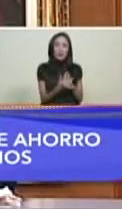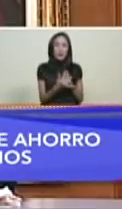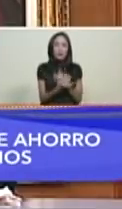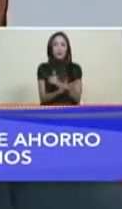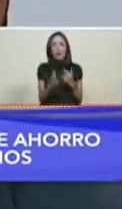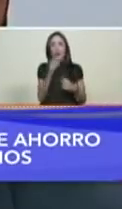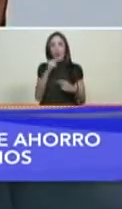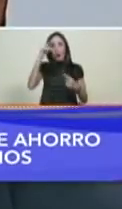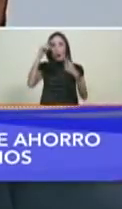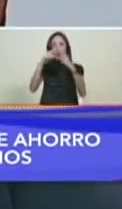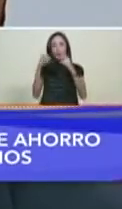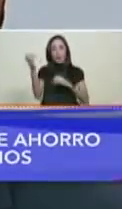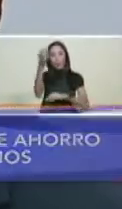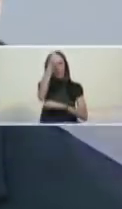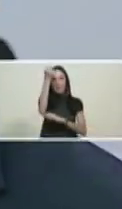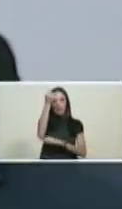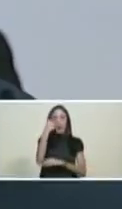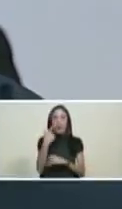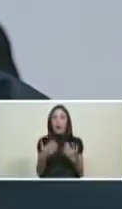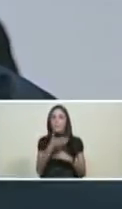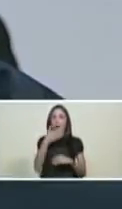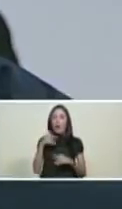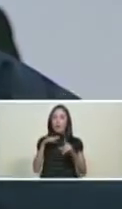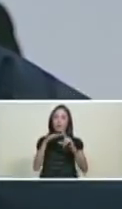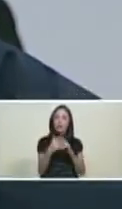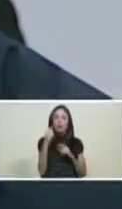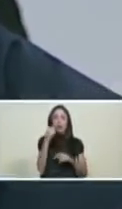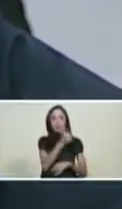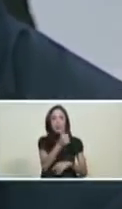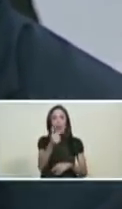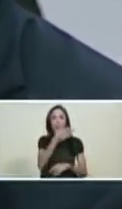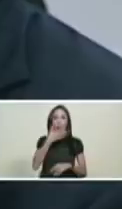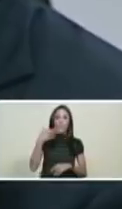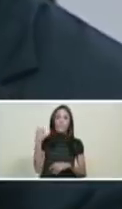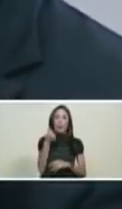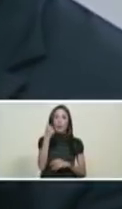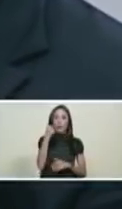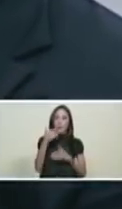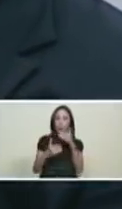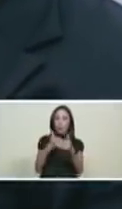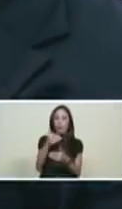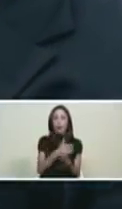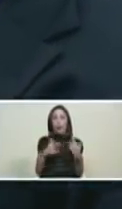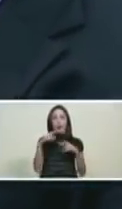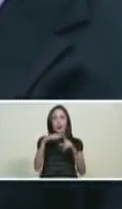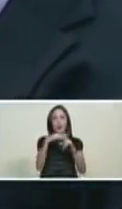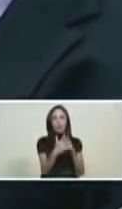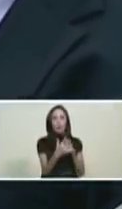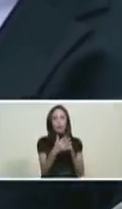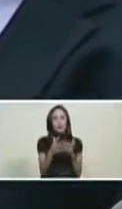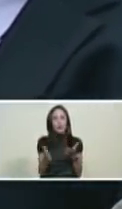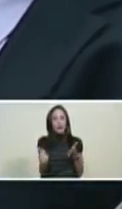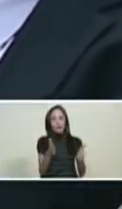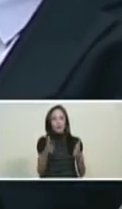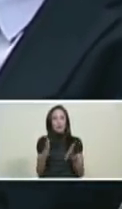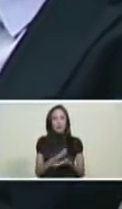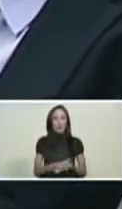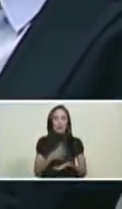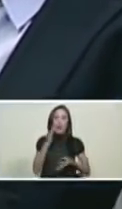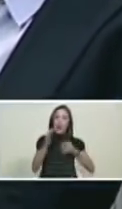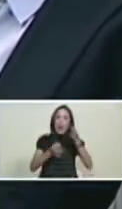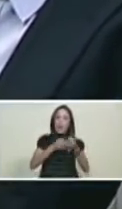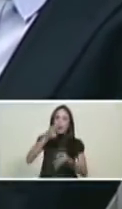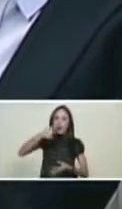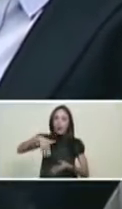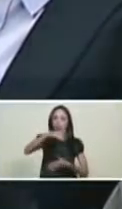es en la crisis donde aflora lo mejor de cada uno porque sin crisis todo viento es caricia hablar de crisis